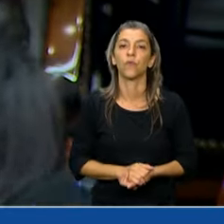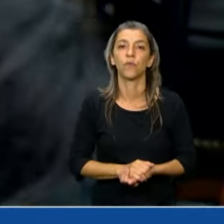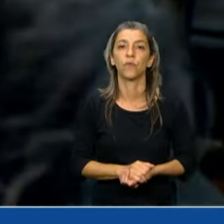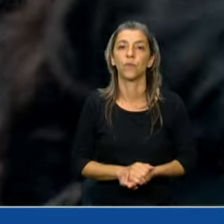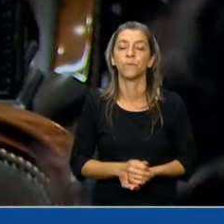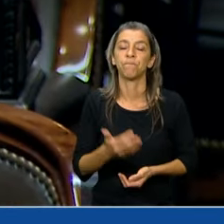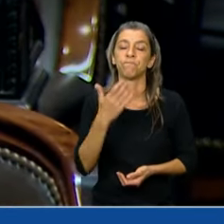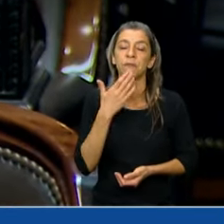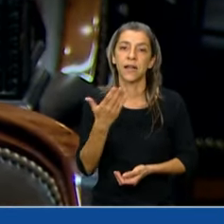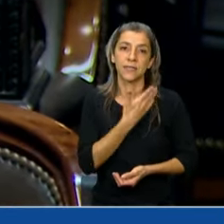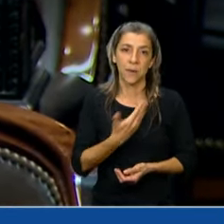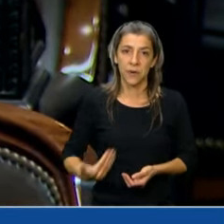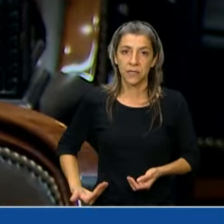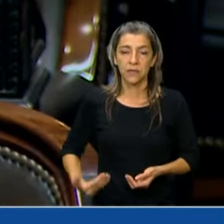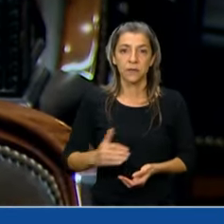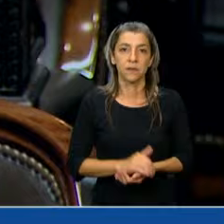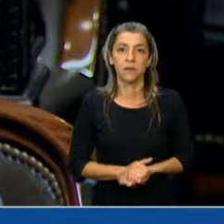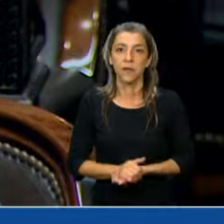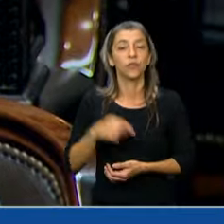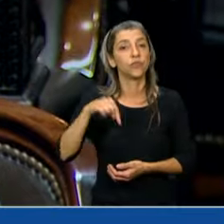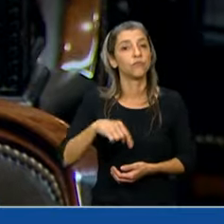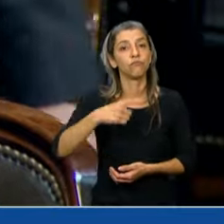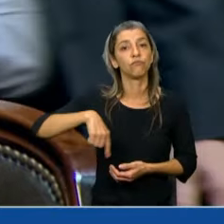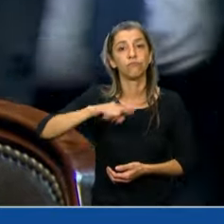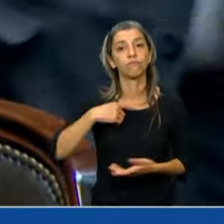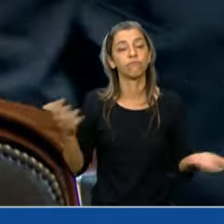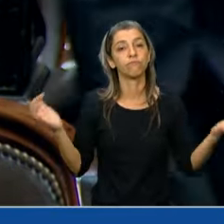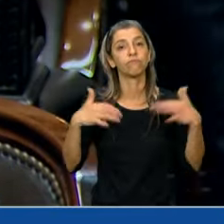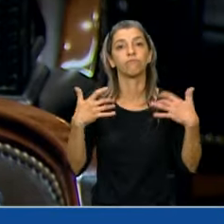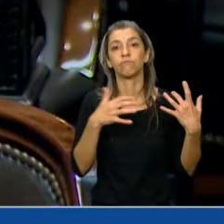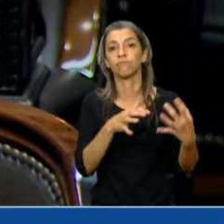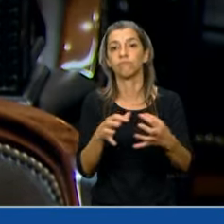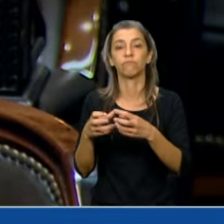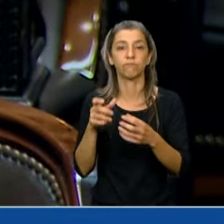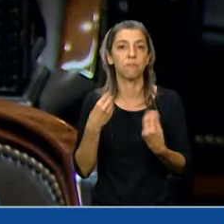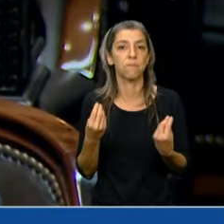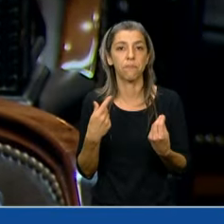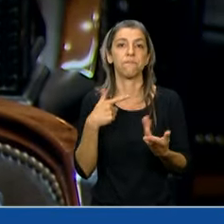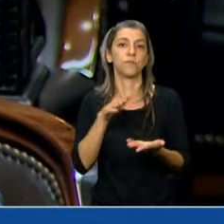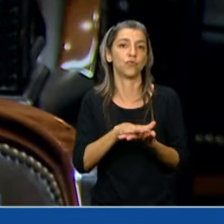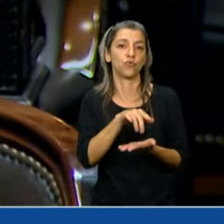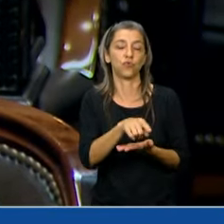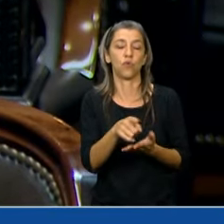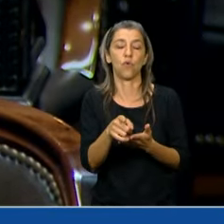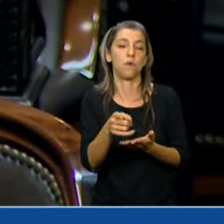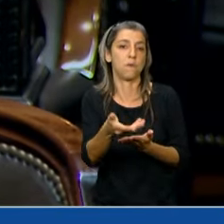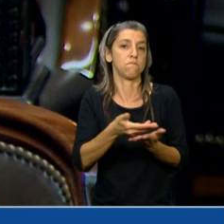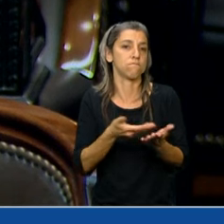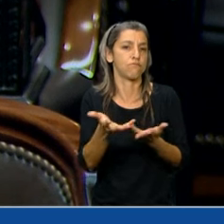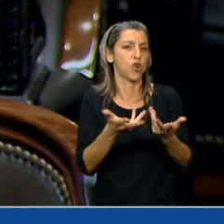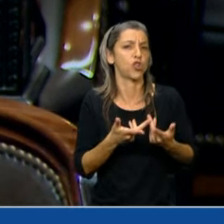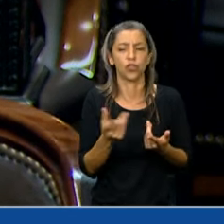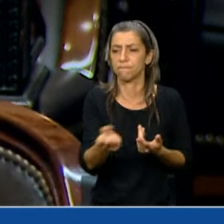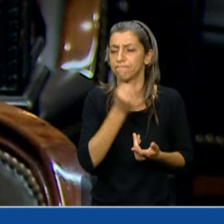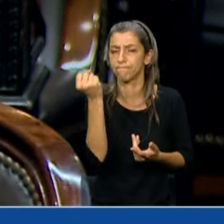presidente Hoy estamos en este recinto tratando un proyecto importantísimo para el futuro de la